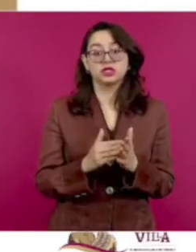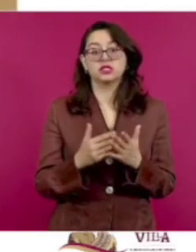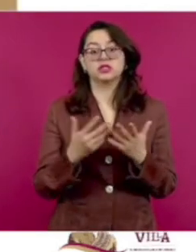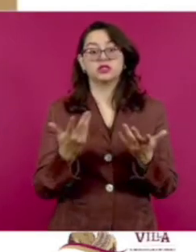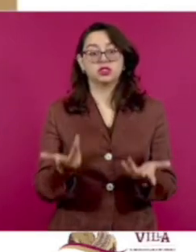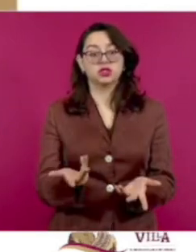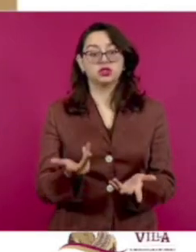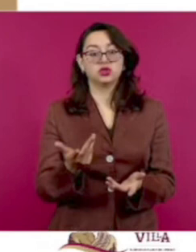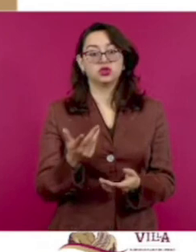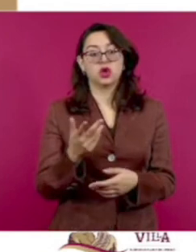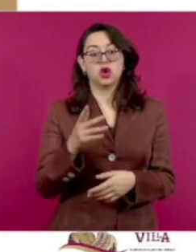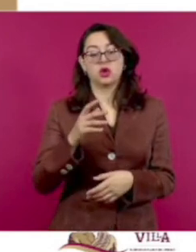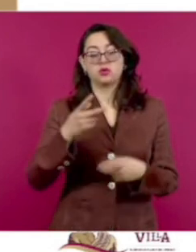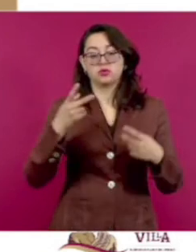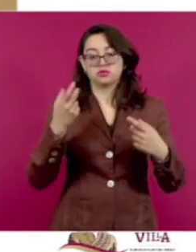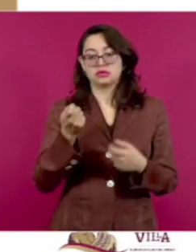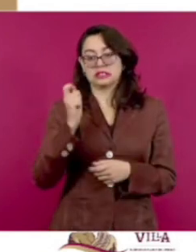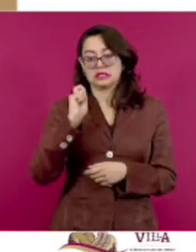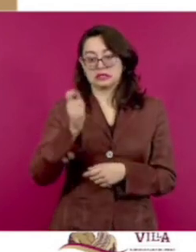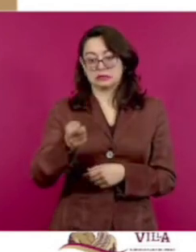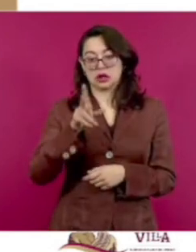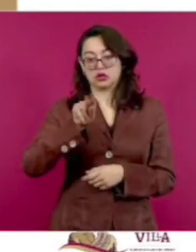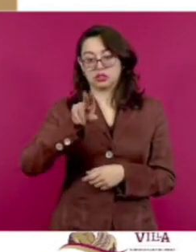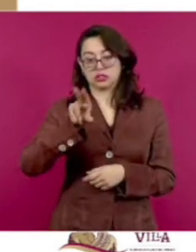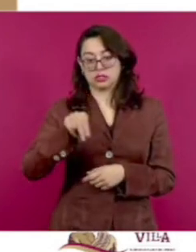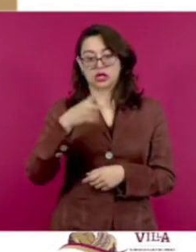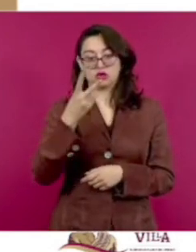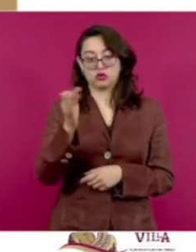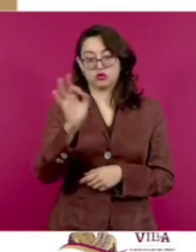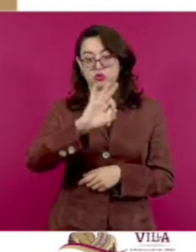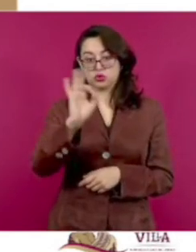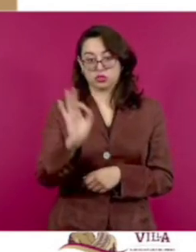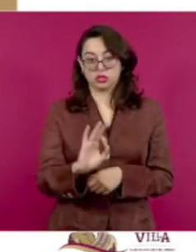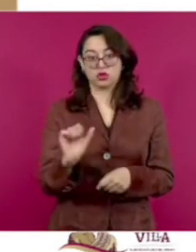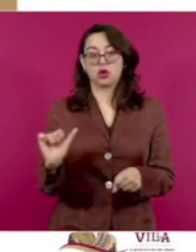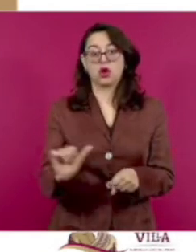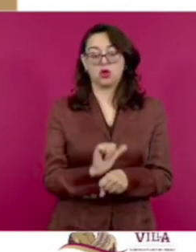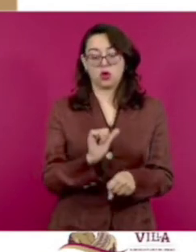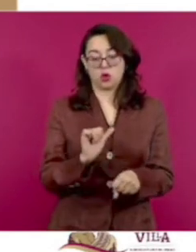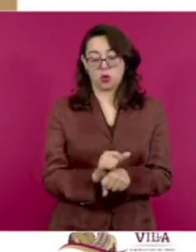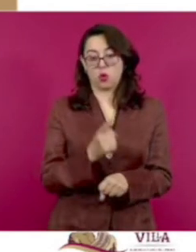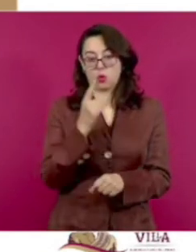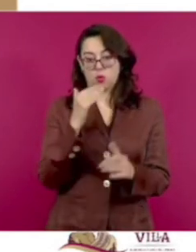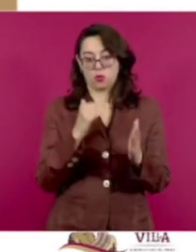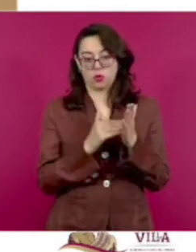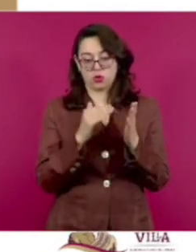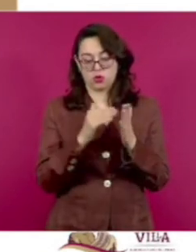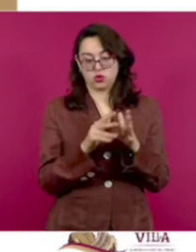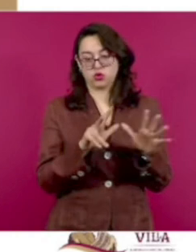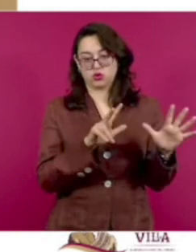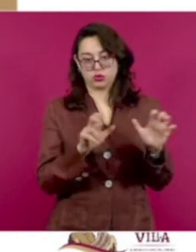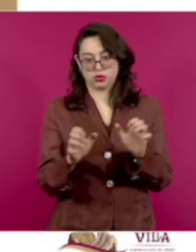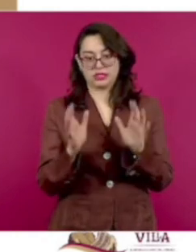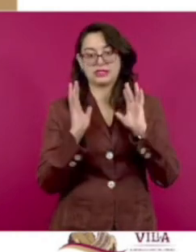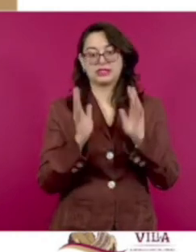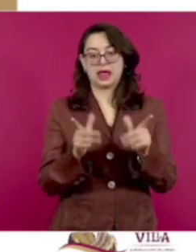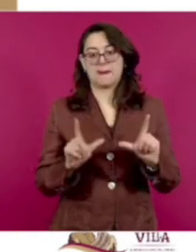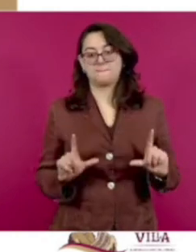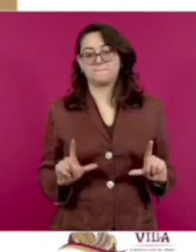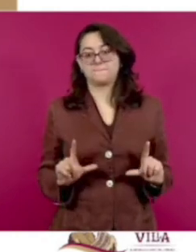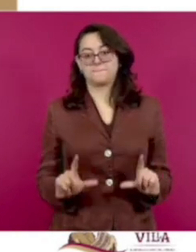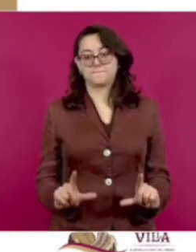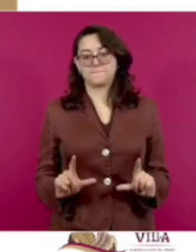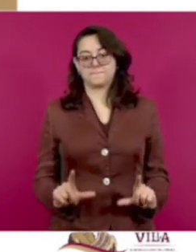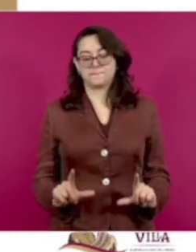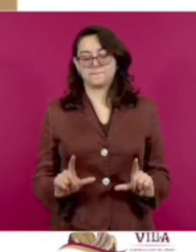1.478.800, es decir, el 82% de los vehículos regularizados han sido emplacados